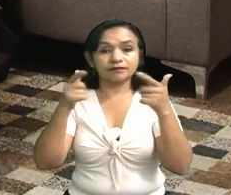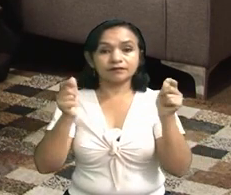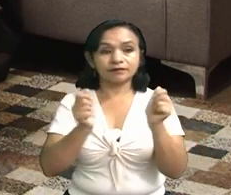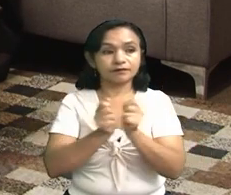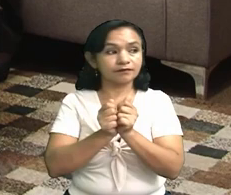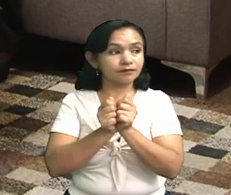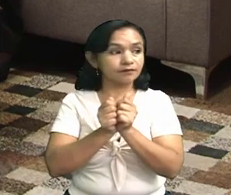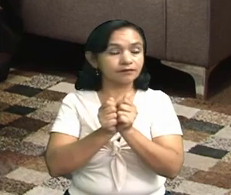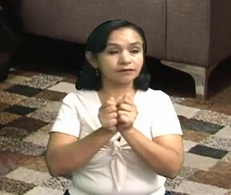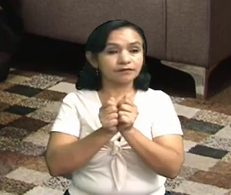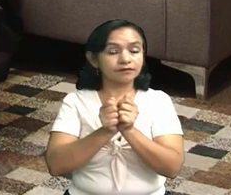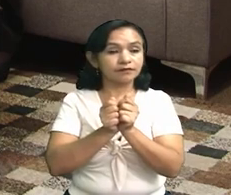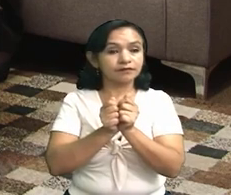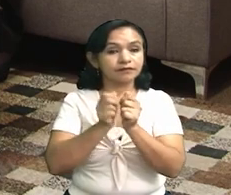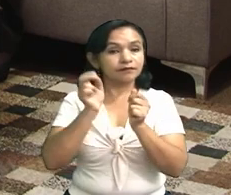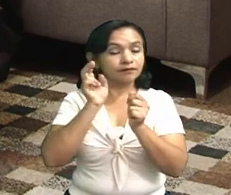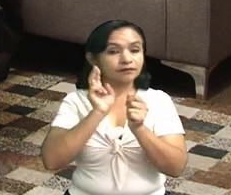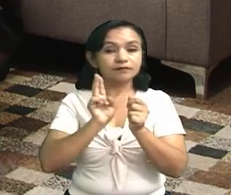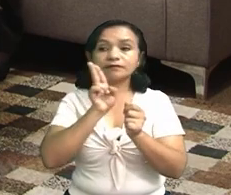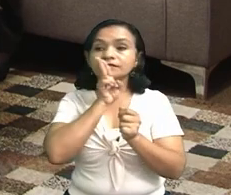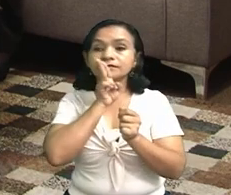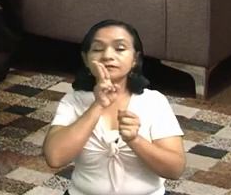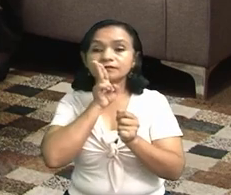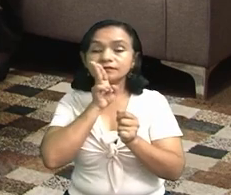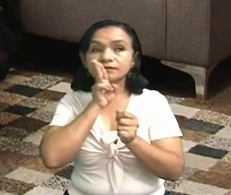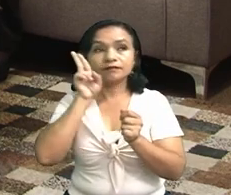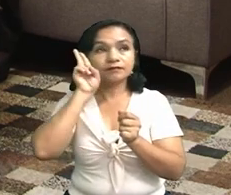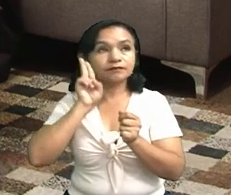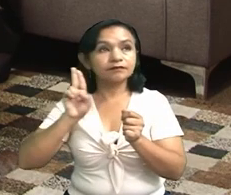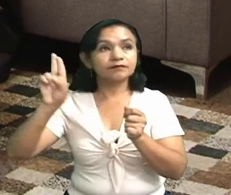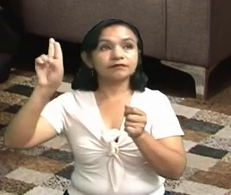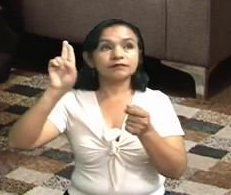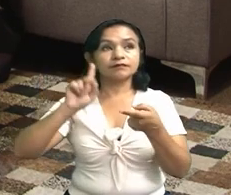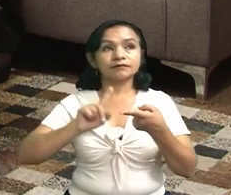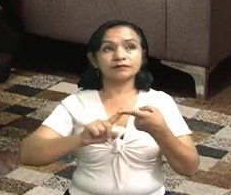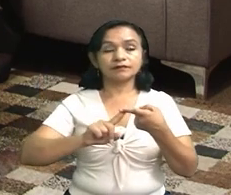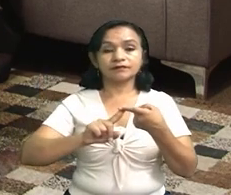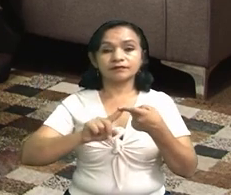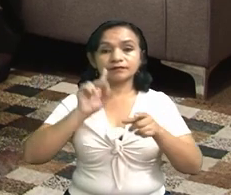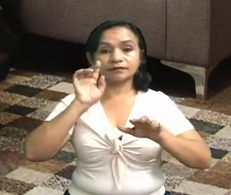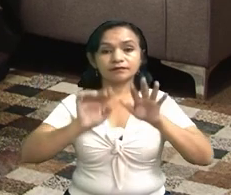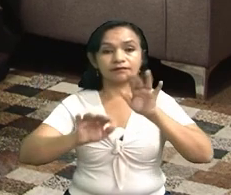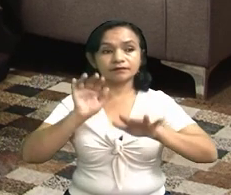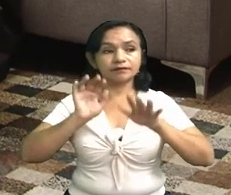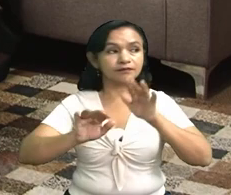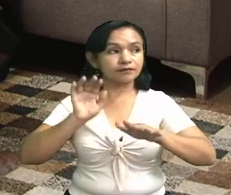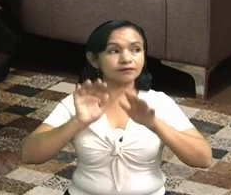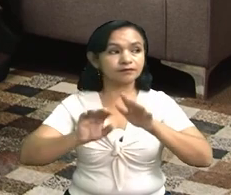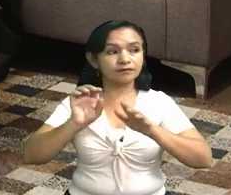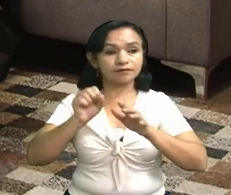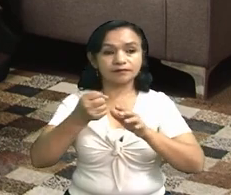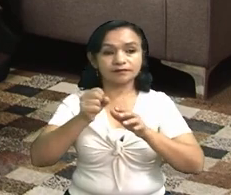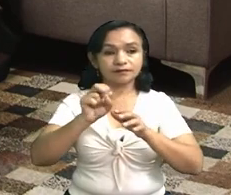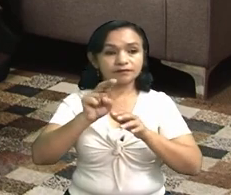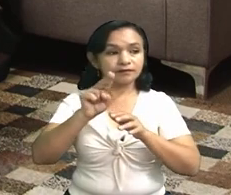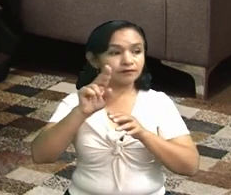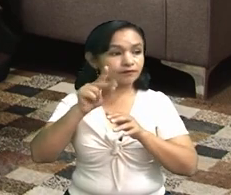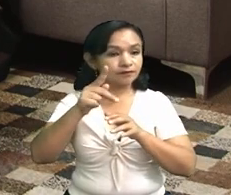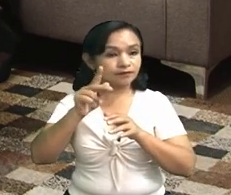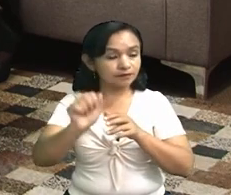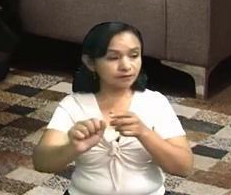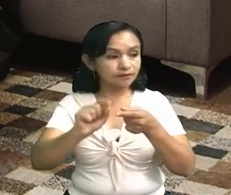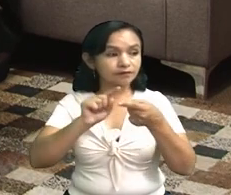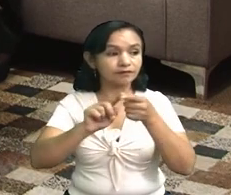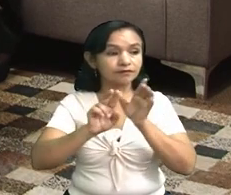la rectoría de la Autónoma de Honduras, viajaron el secretario general del SUCA y un